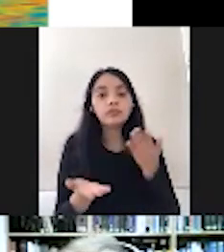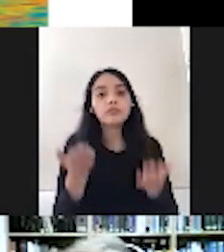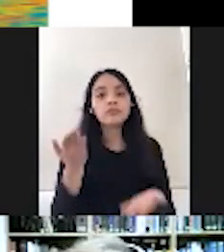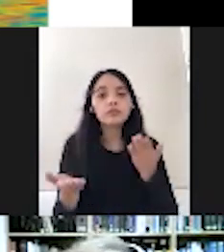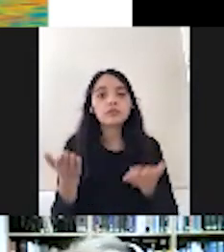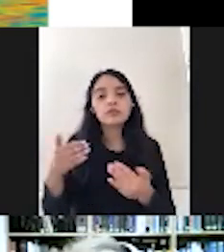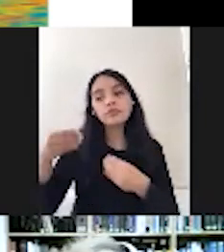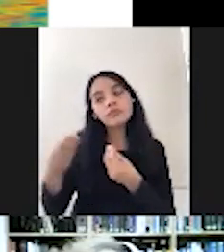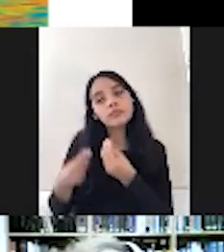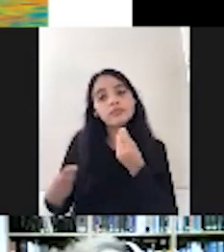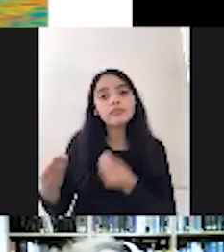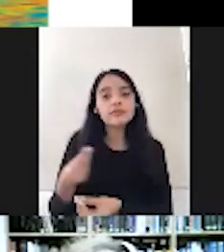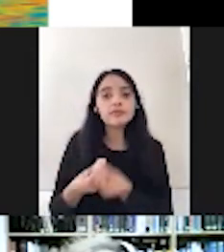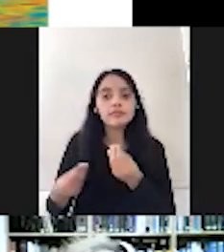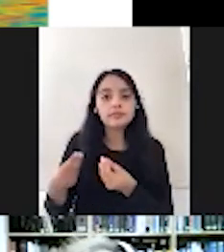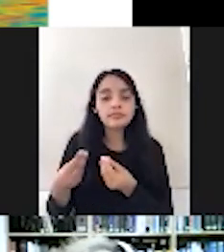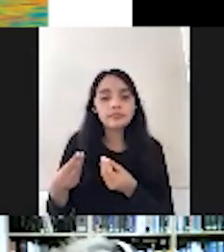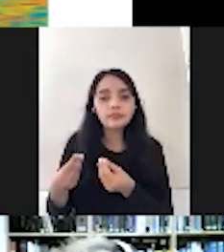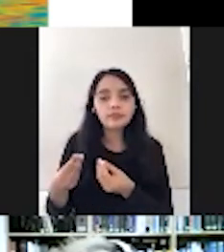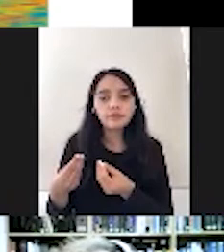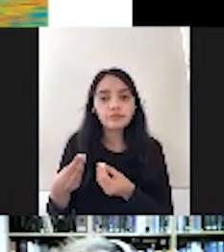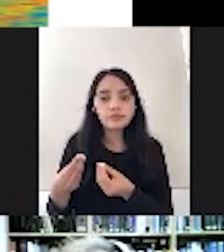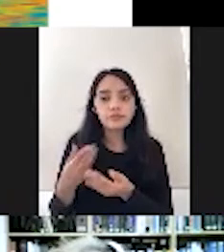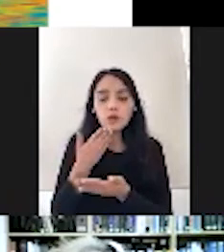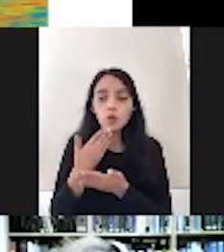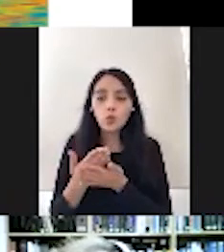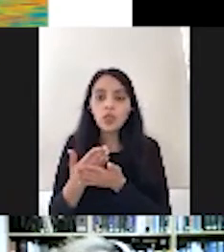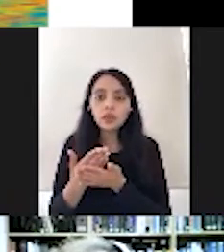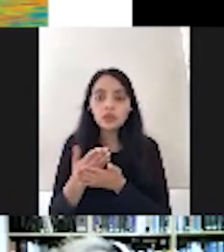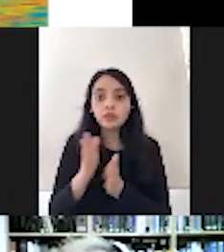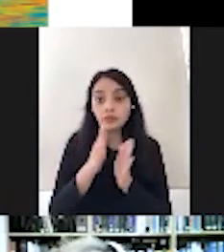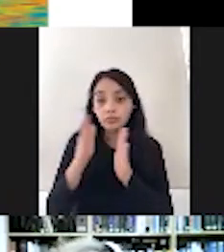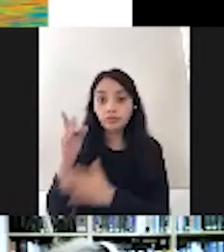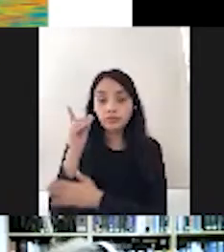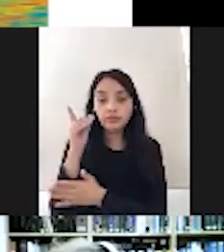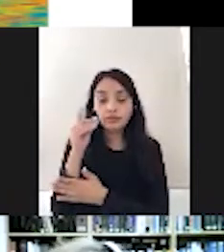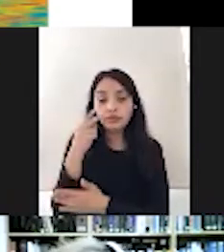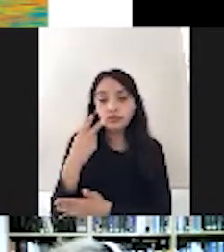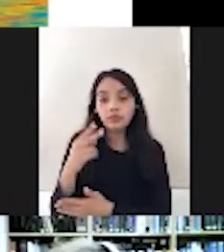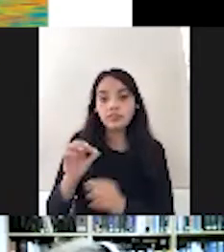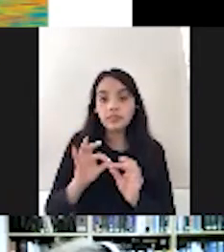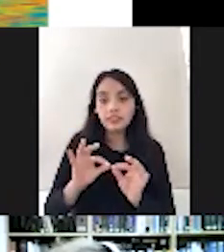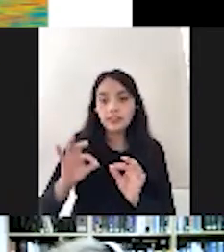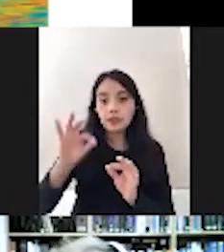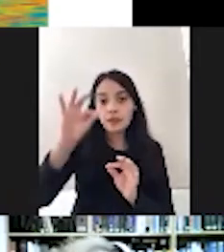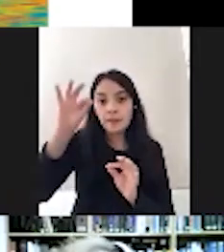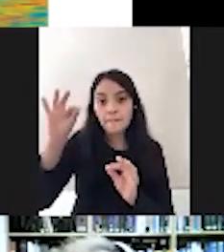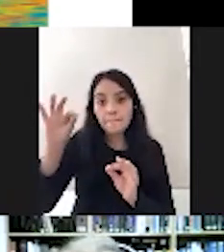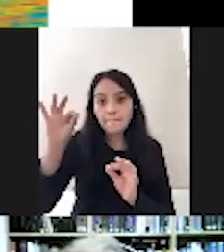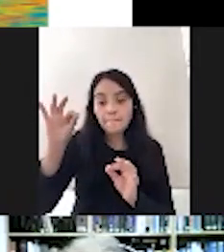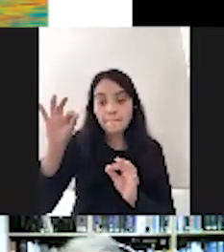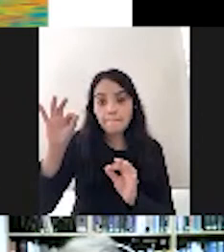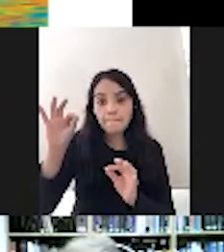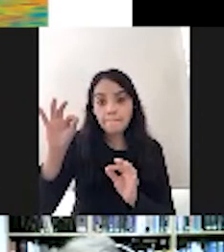ahora cuando hay un gráfico a la derecha, donde esta línea está igual tiempo de nuevo, y el